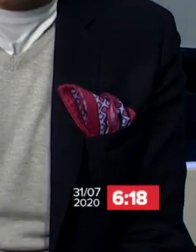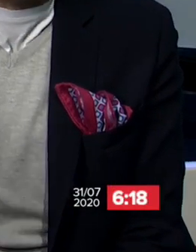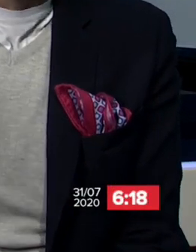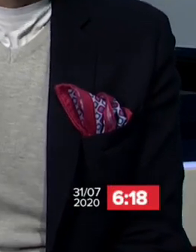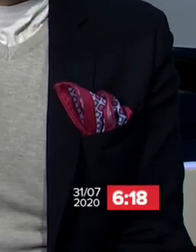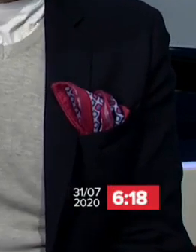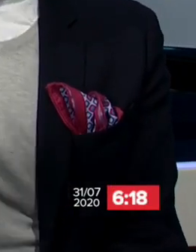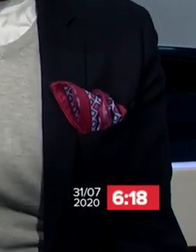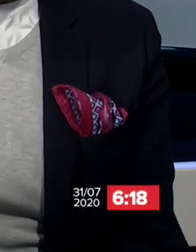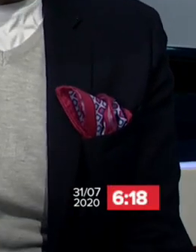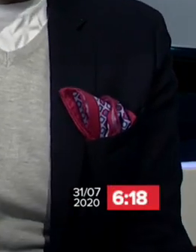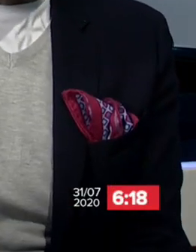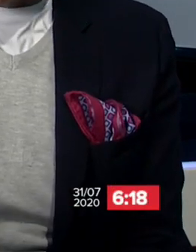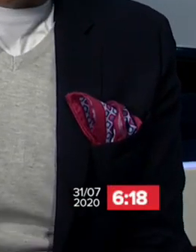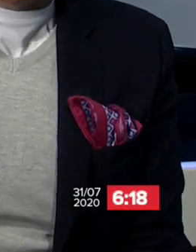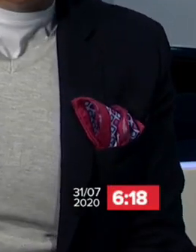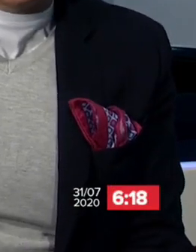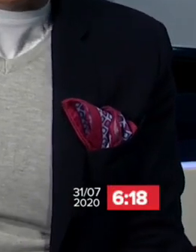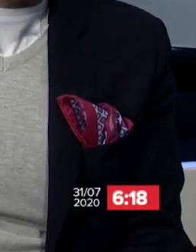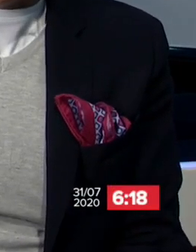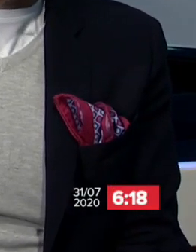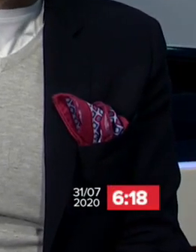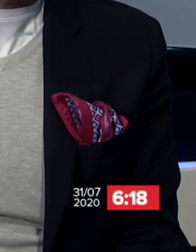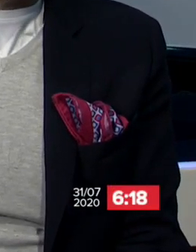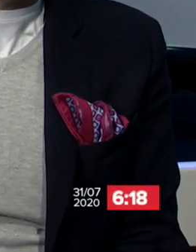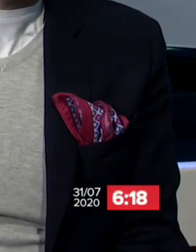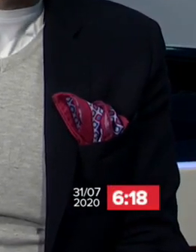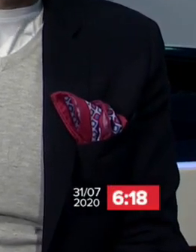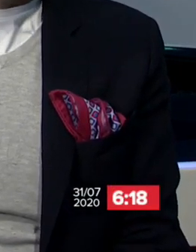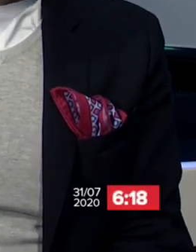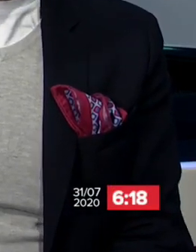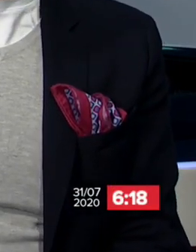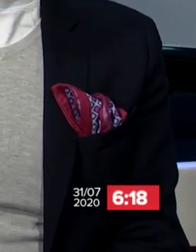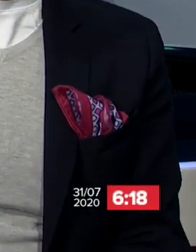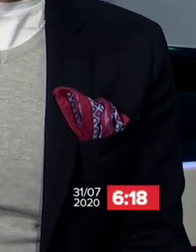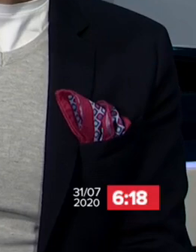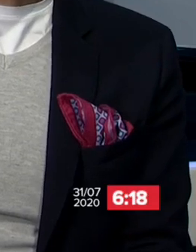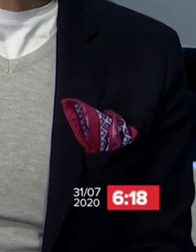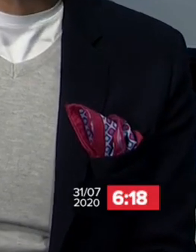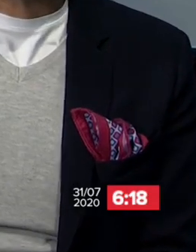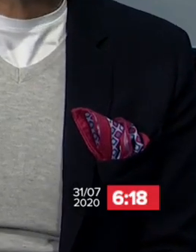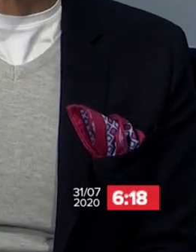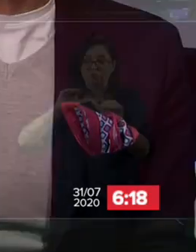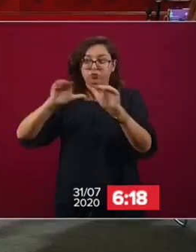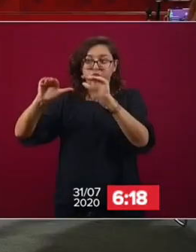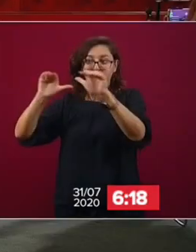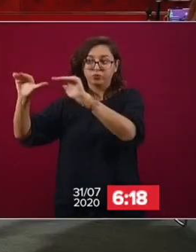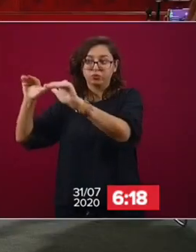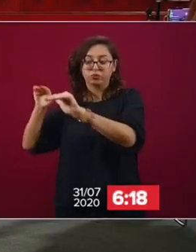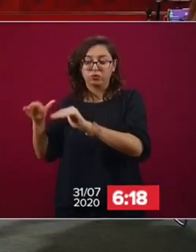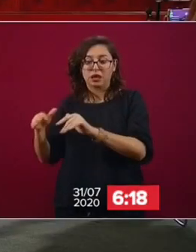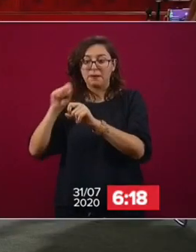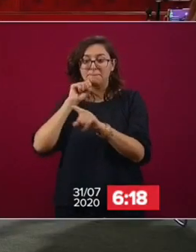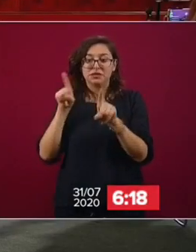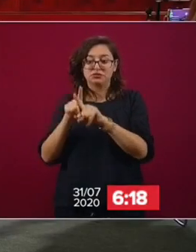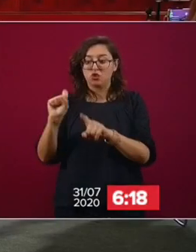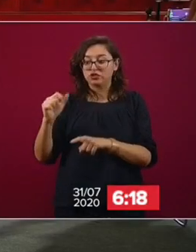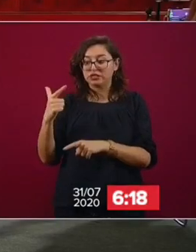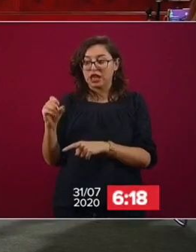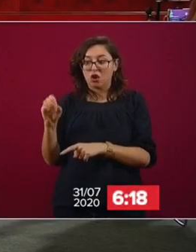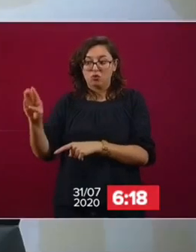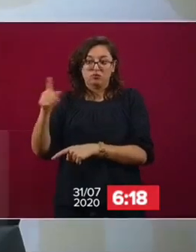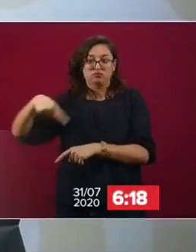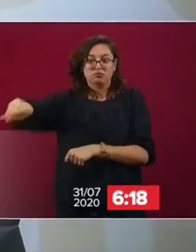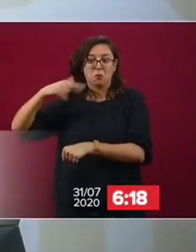cárcel o yo creo en la conferencia vespertina de ayer lópez gatell precisamente señaló que el gobierno federal no amaba a los gobernadores con sancionarlo si no